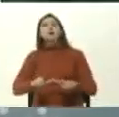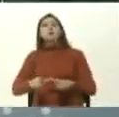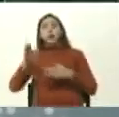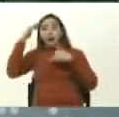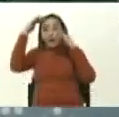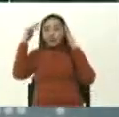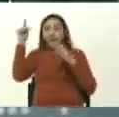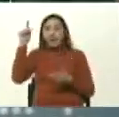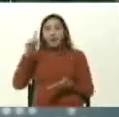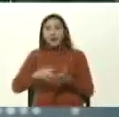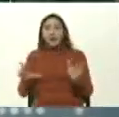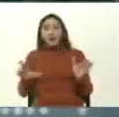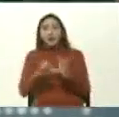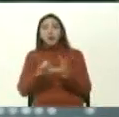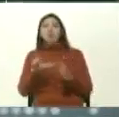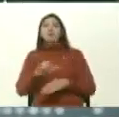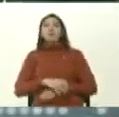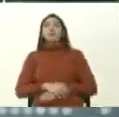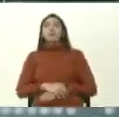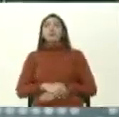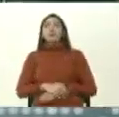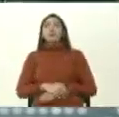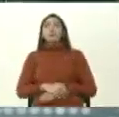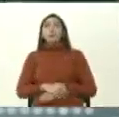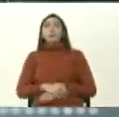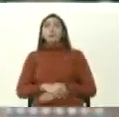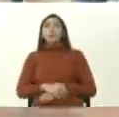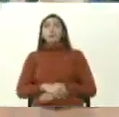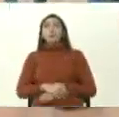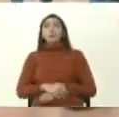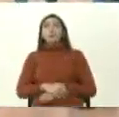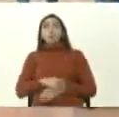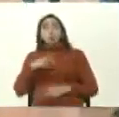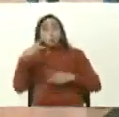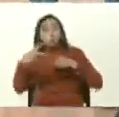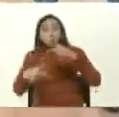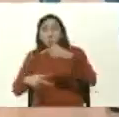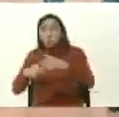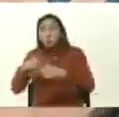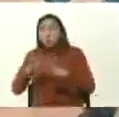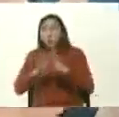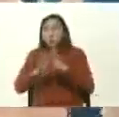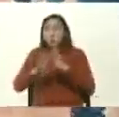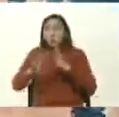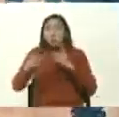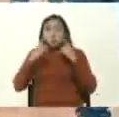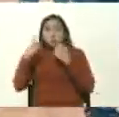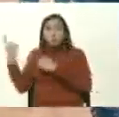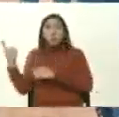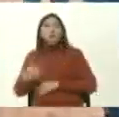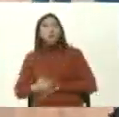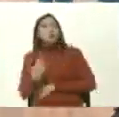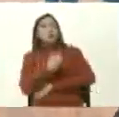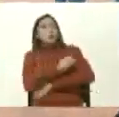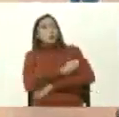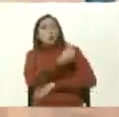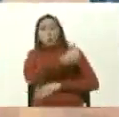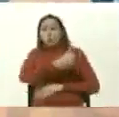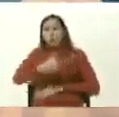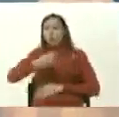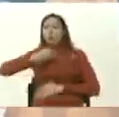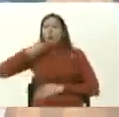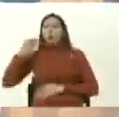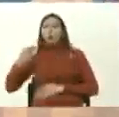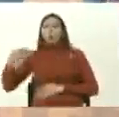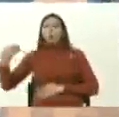aquí en el Liceo Müller Rojas. Bueno, están ahorita en proceso de vacunación de nuestros jóvenes y de nuestras